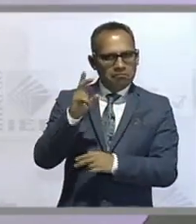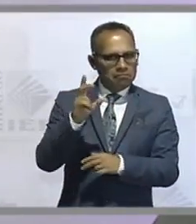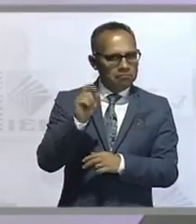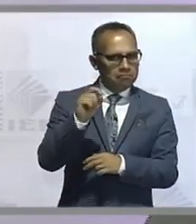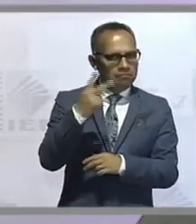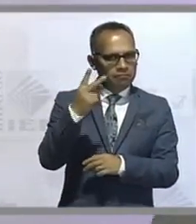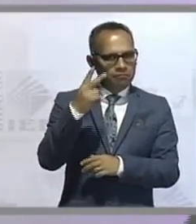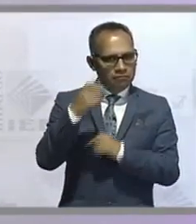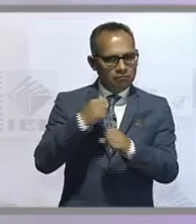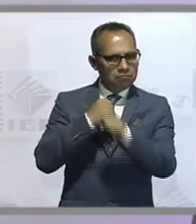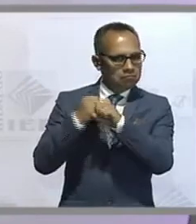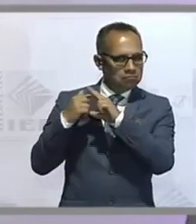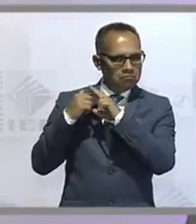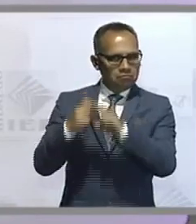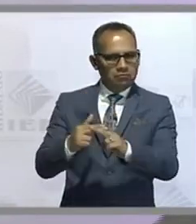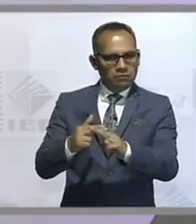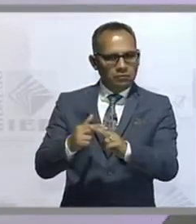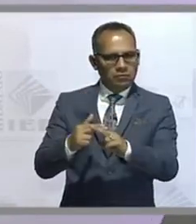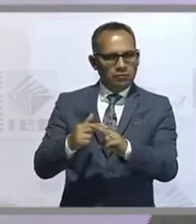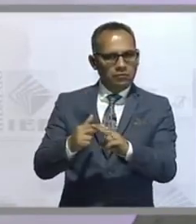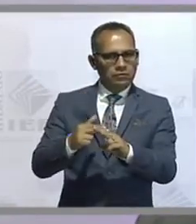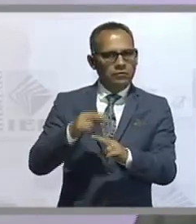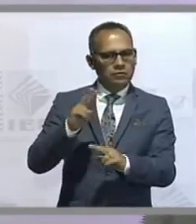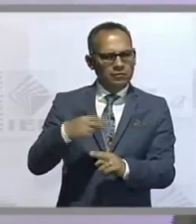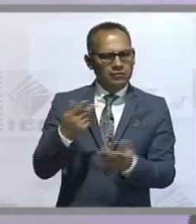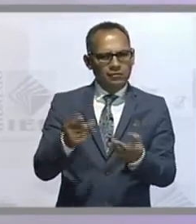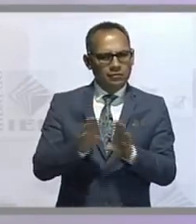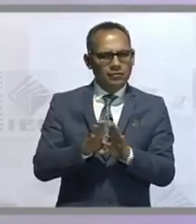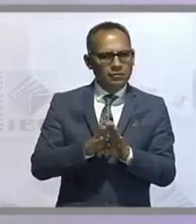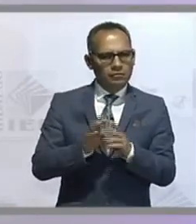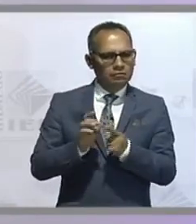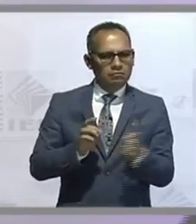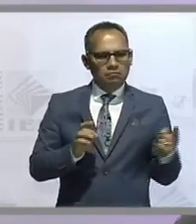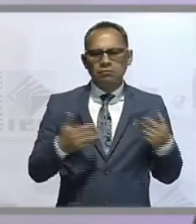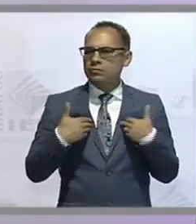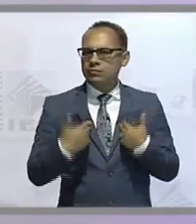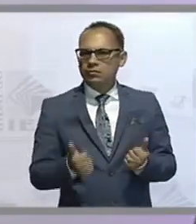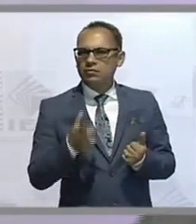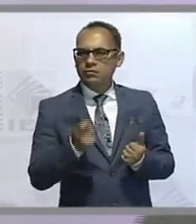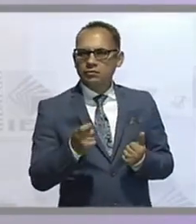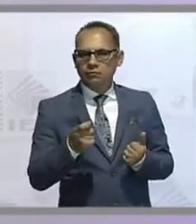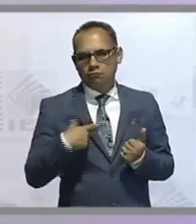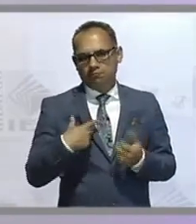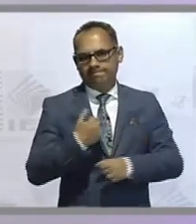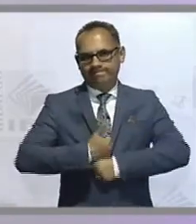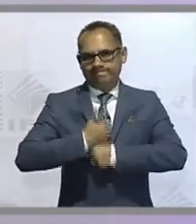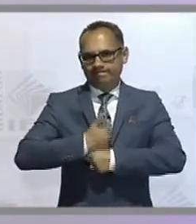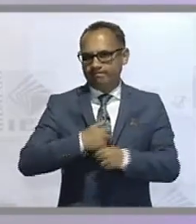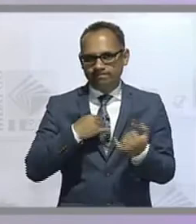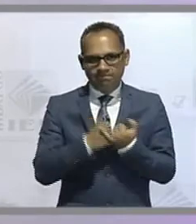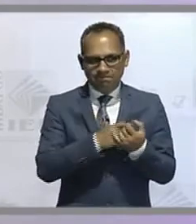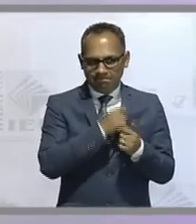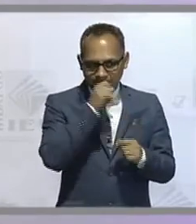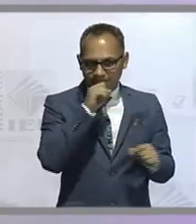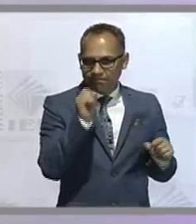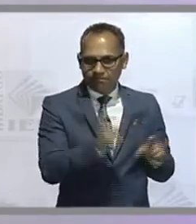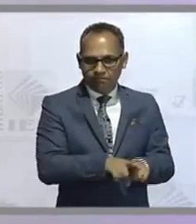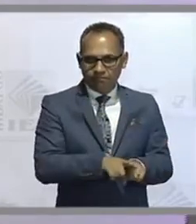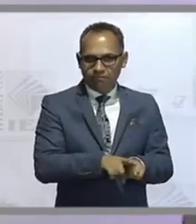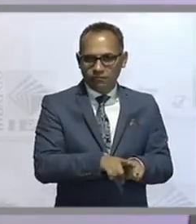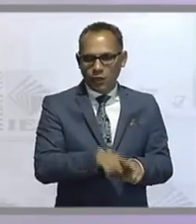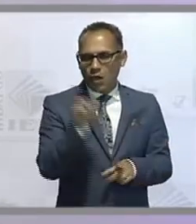para poder entender la situación que vivimos realmente hay que pasar y sufrir lo mismo que sufre cada uno de ustedes cuando va a un centro